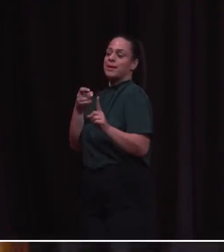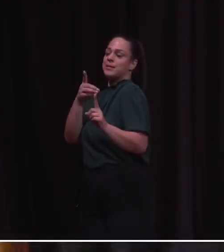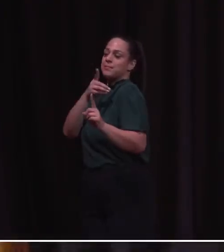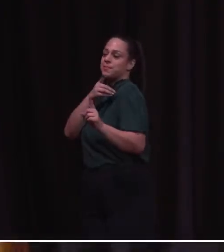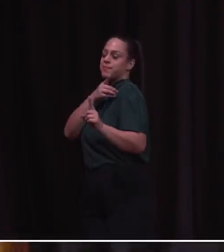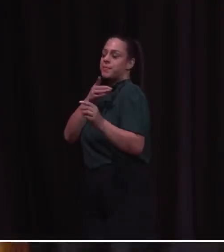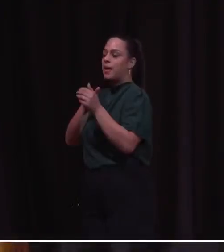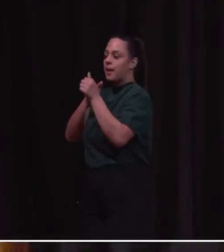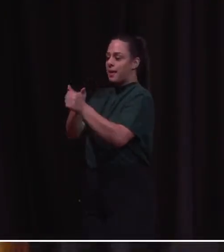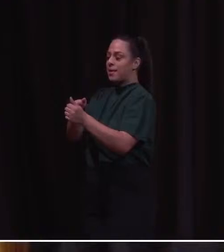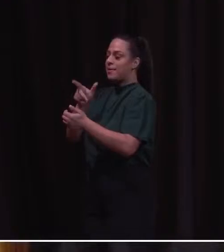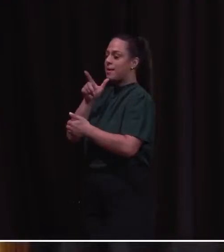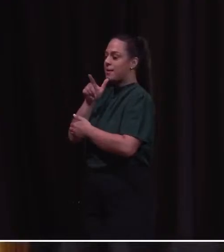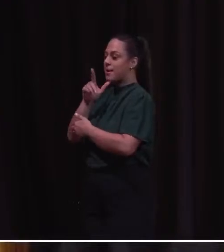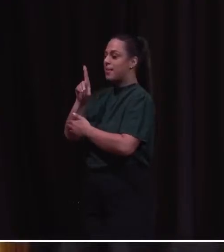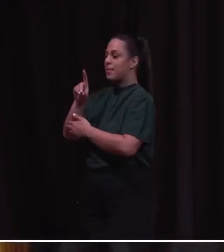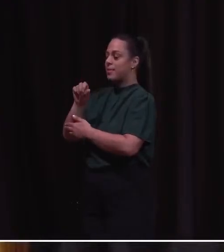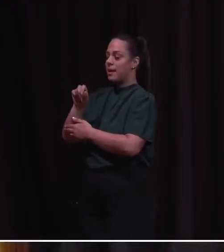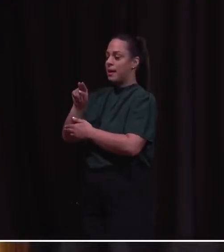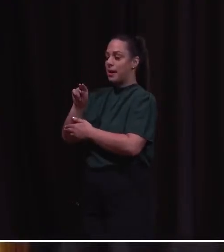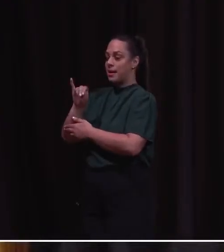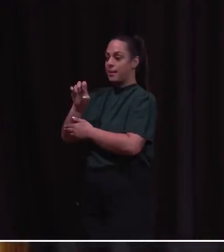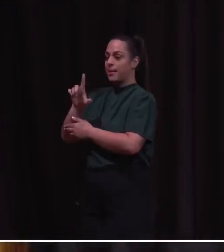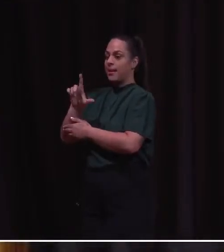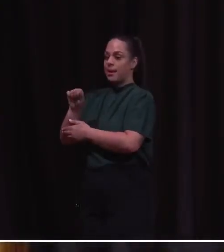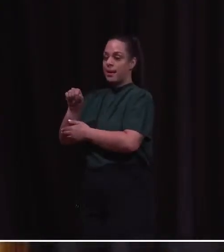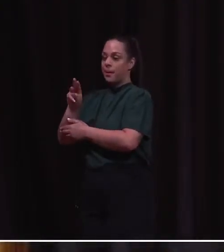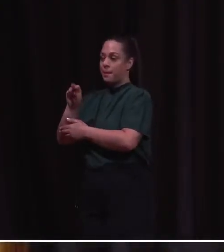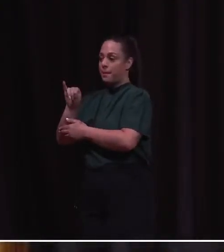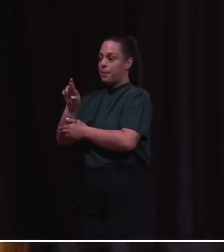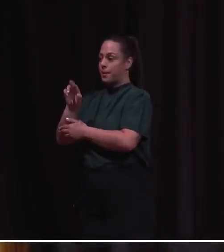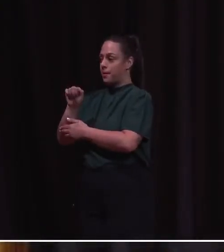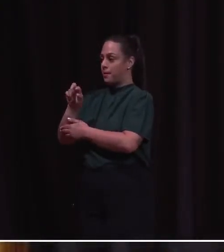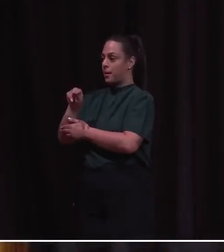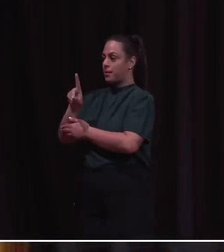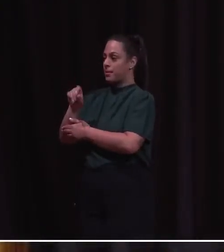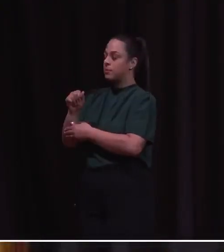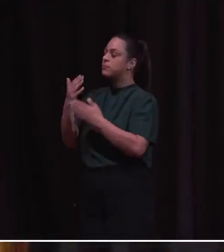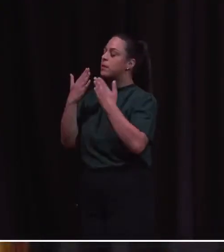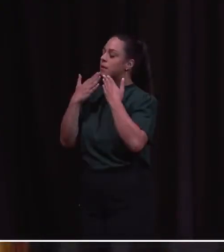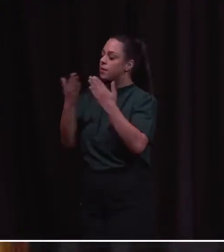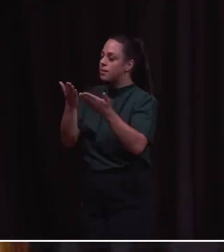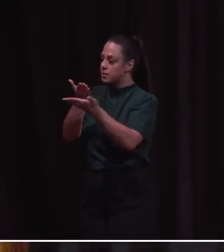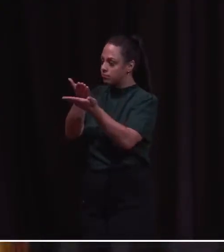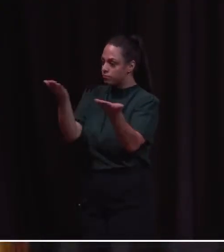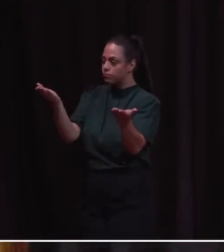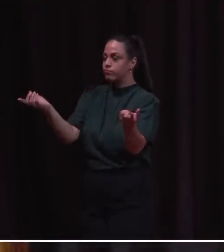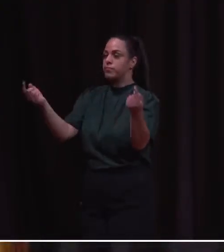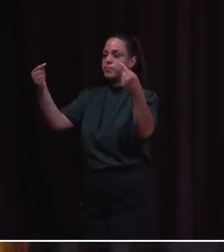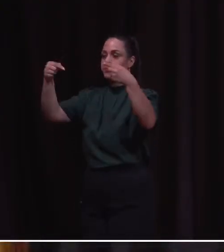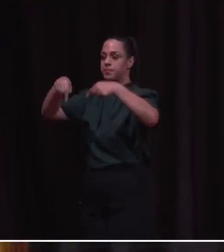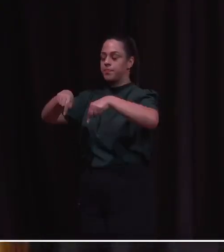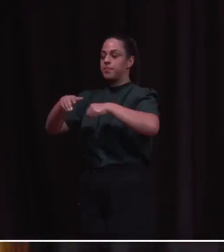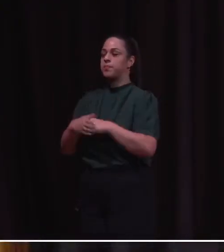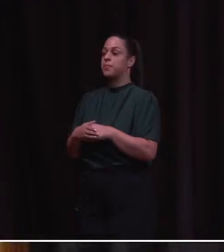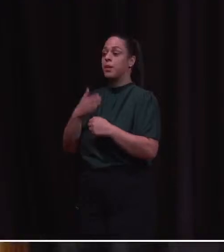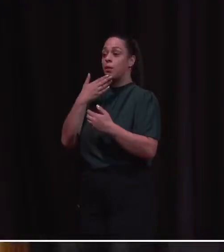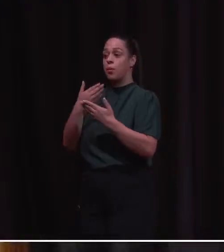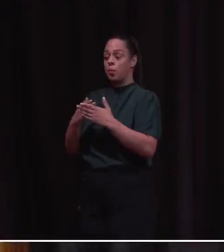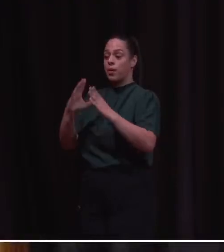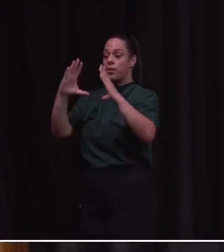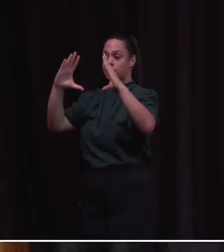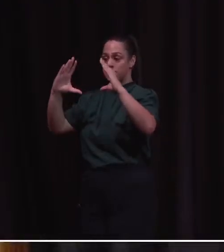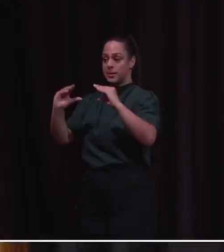Miranda. Les agradezco muchísimo a todas y todos ustedes por su presencia. Que tengan una feliz